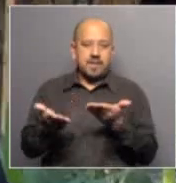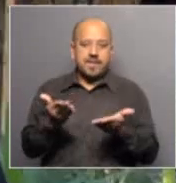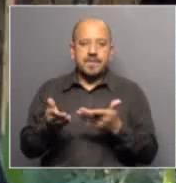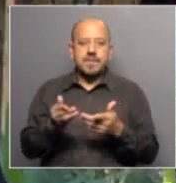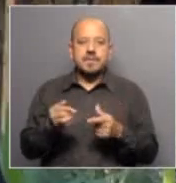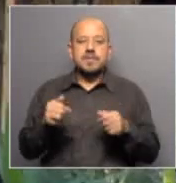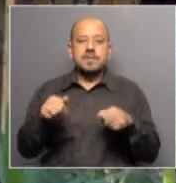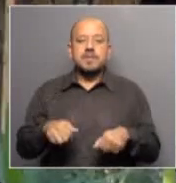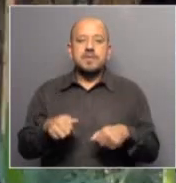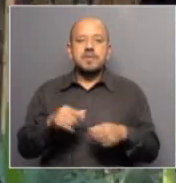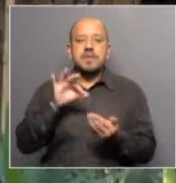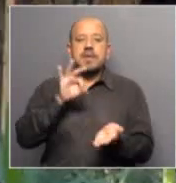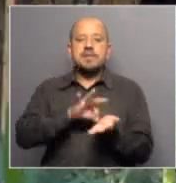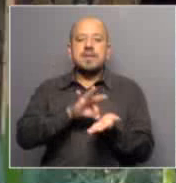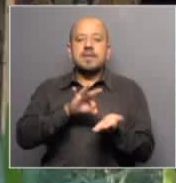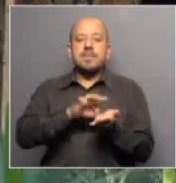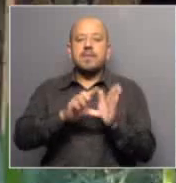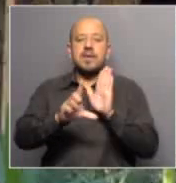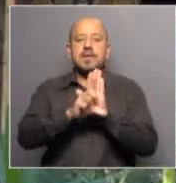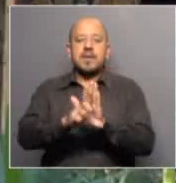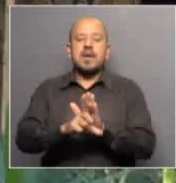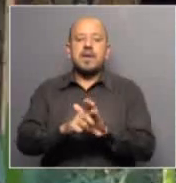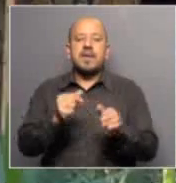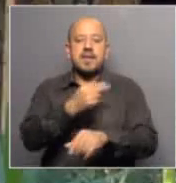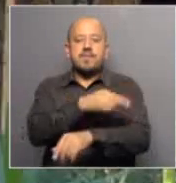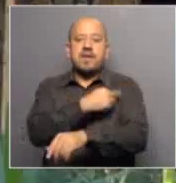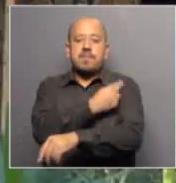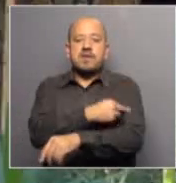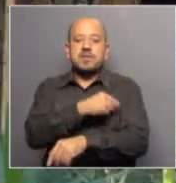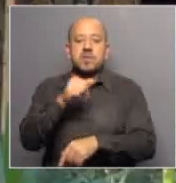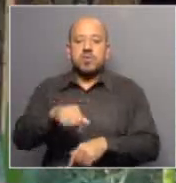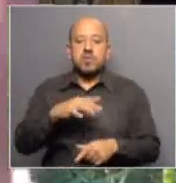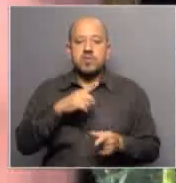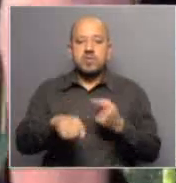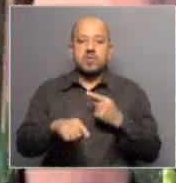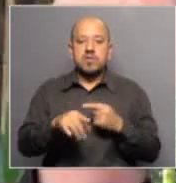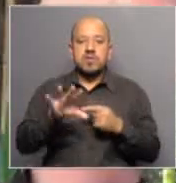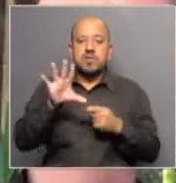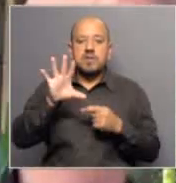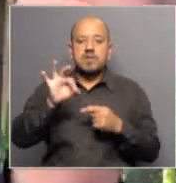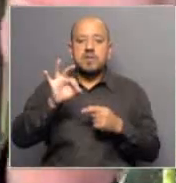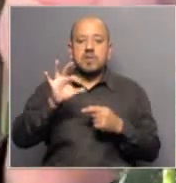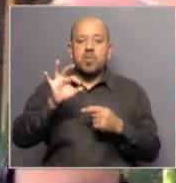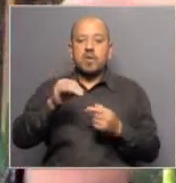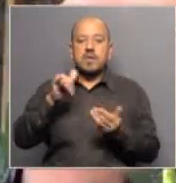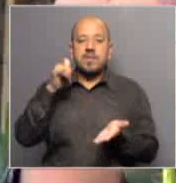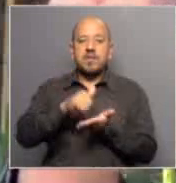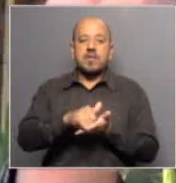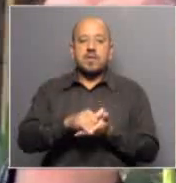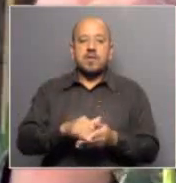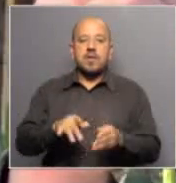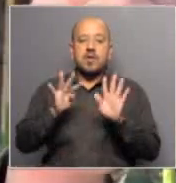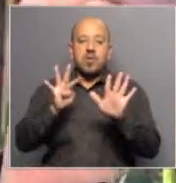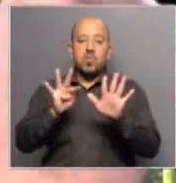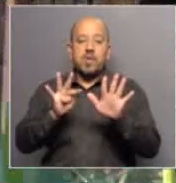Al momento, el sistema legal, sin contar las farmacias, digamos, está sacando de esas 50 avionetas paraguayas, está sacando 9 del